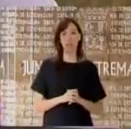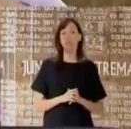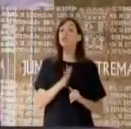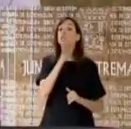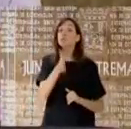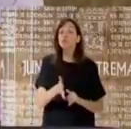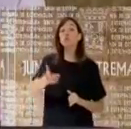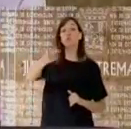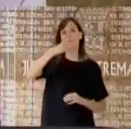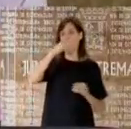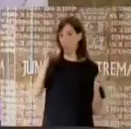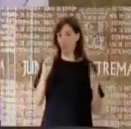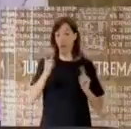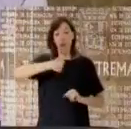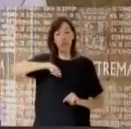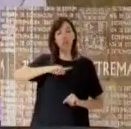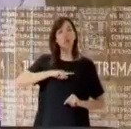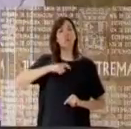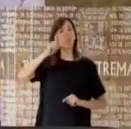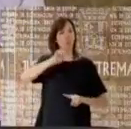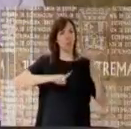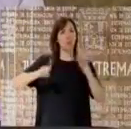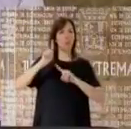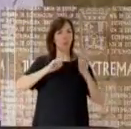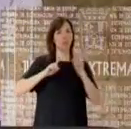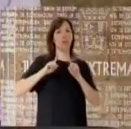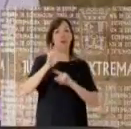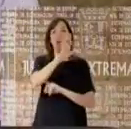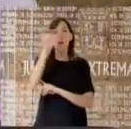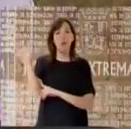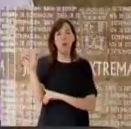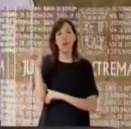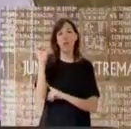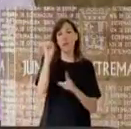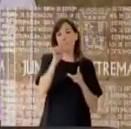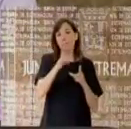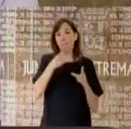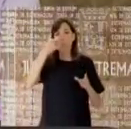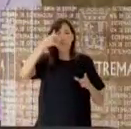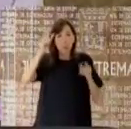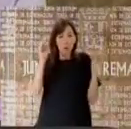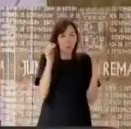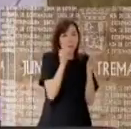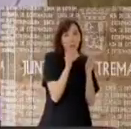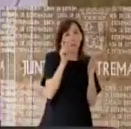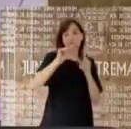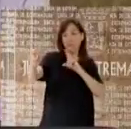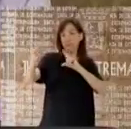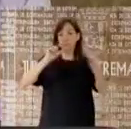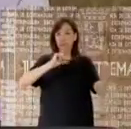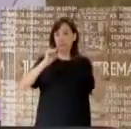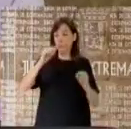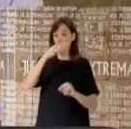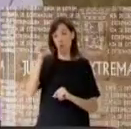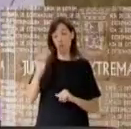nosotros tenemos un problema de despoblación muy grande en Europa, un problema en zonas rurales. Y a nadie se le olvide que los